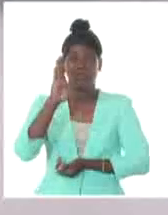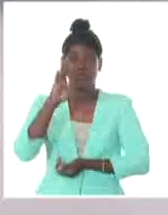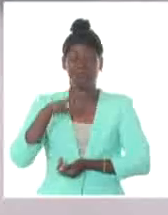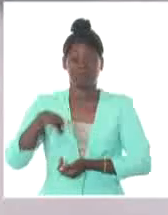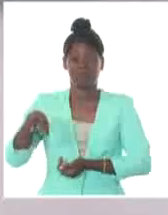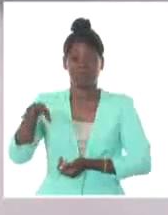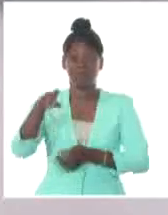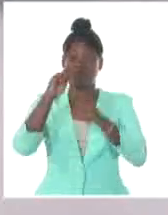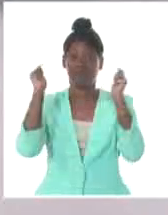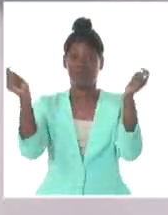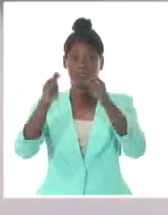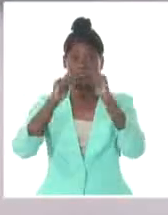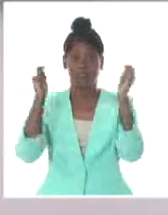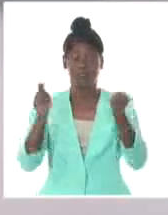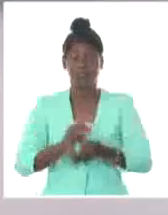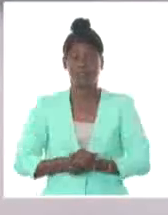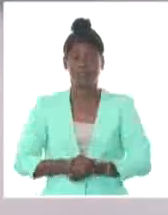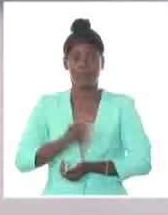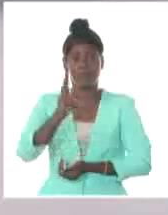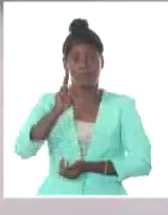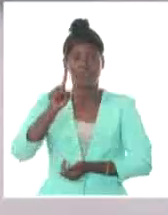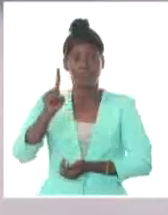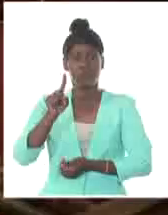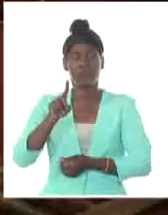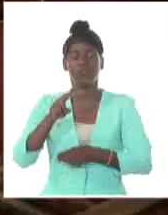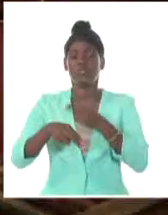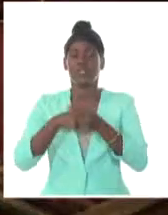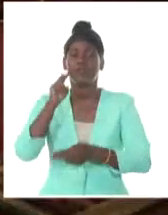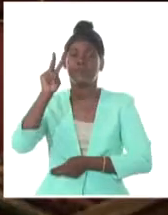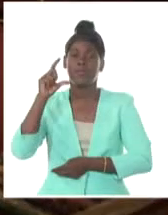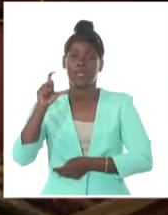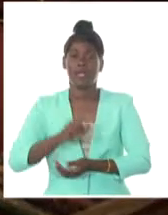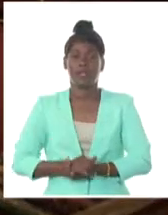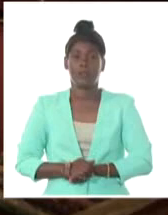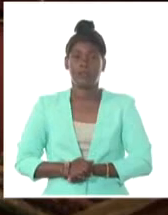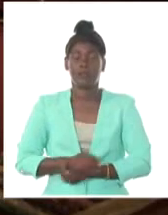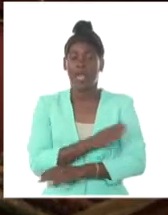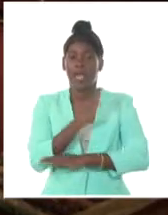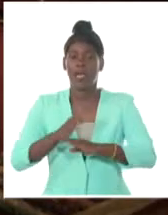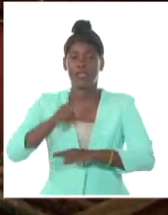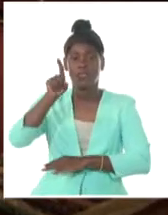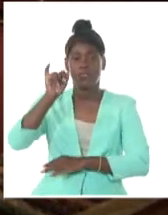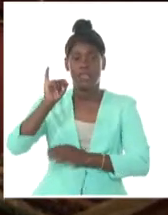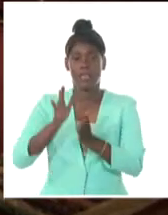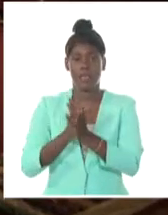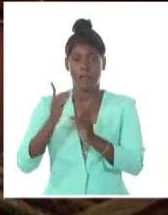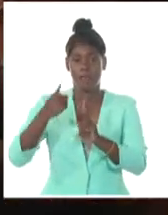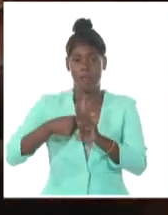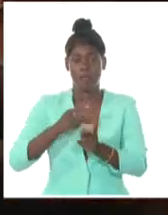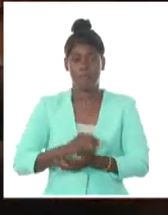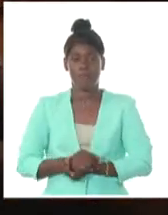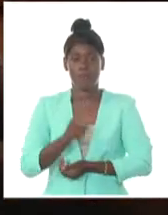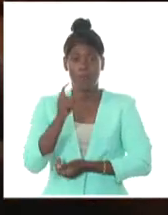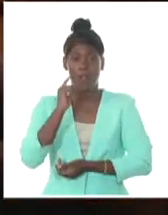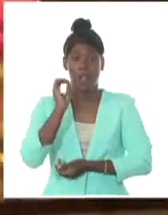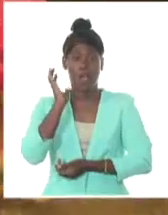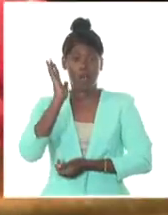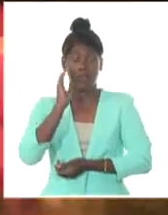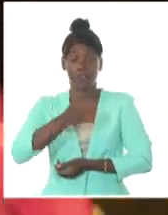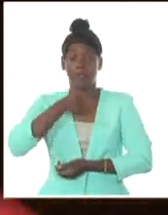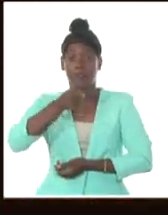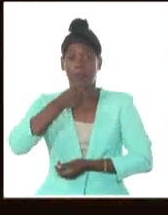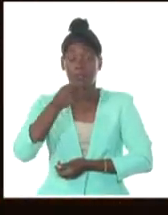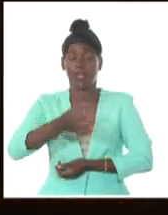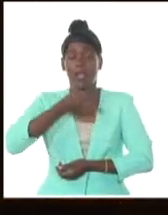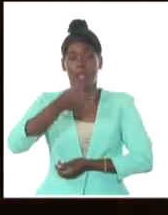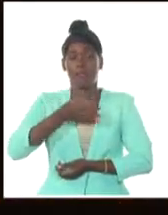se desarrolla hasta el próximo 16 de mayo en Villa Clara. Según nos reporta la corresponsal Hilda Cárdenas, la compañía anfitriona Mejunje tuvo